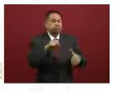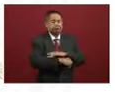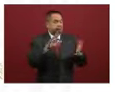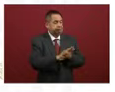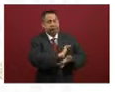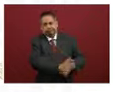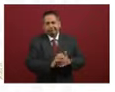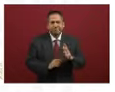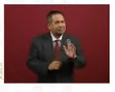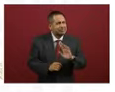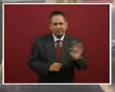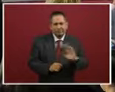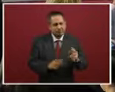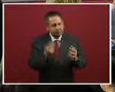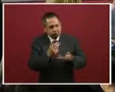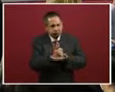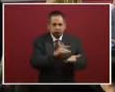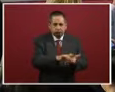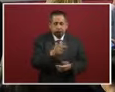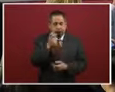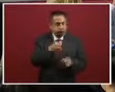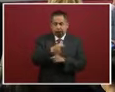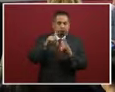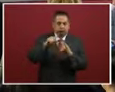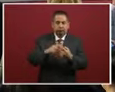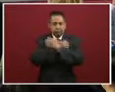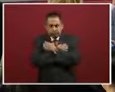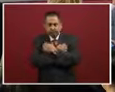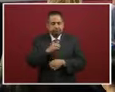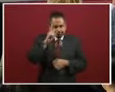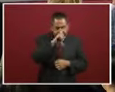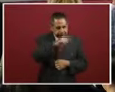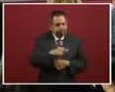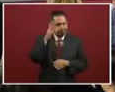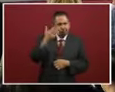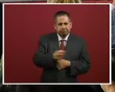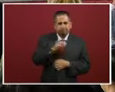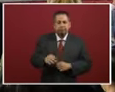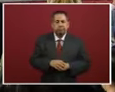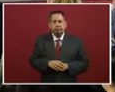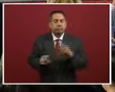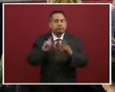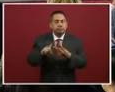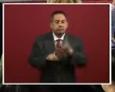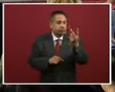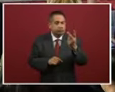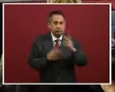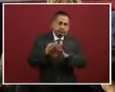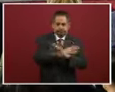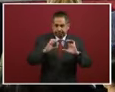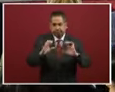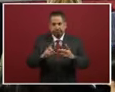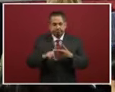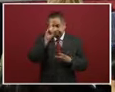la discriminación que han sufrido hasta este momento. Por eso el pilar uno es educación, habilidades para la vida. ¿Le puedo regresar tantito? El segundo pilar, la prevención,